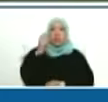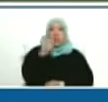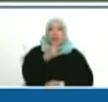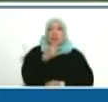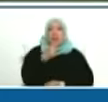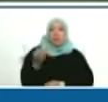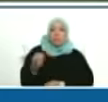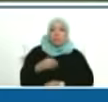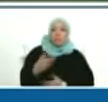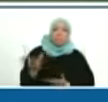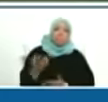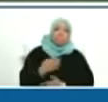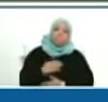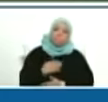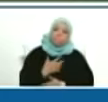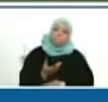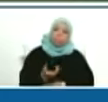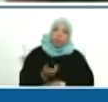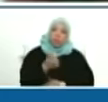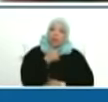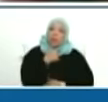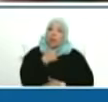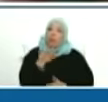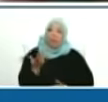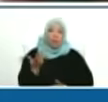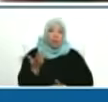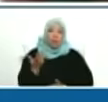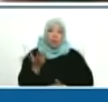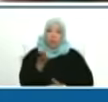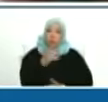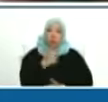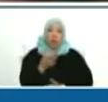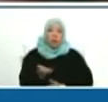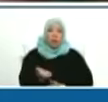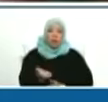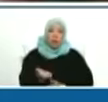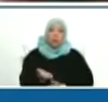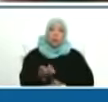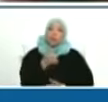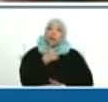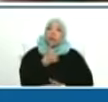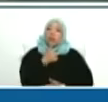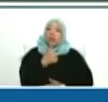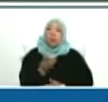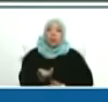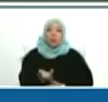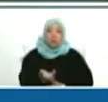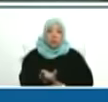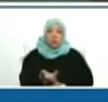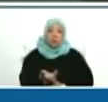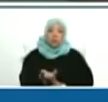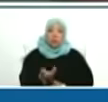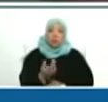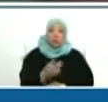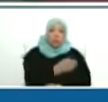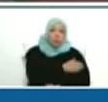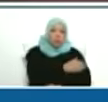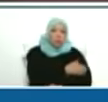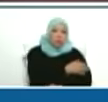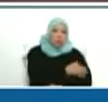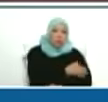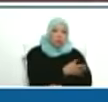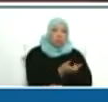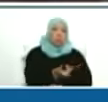más? ¿Quién más? Dime, pues. ¿Quién más? ¿La oligarquía?